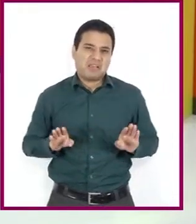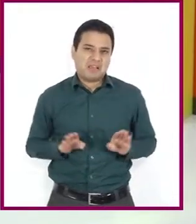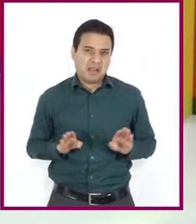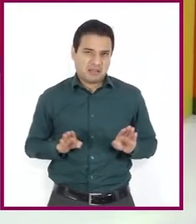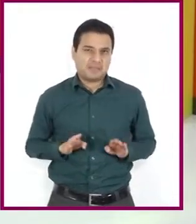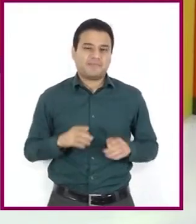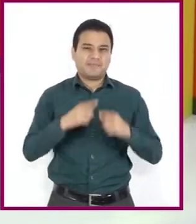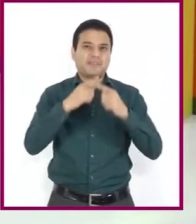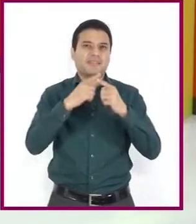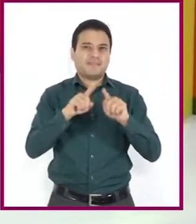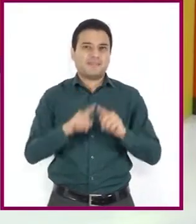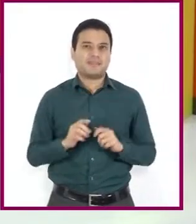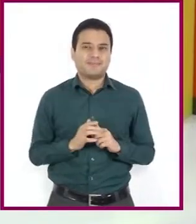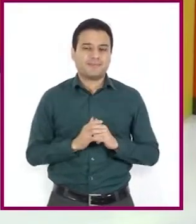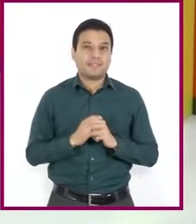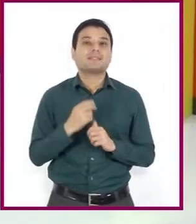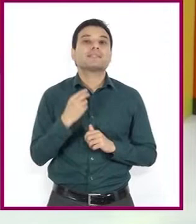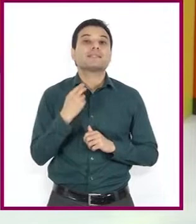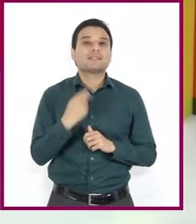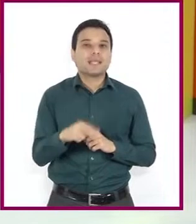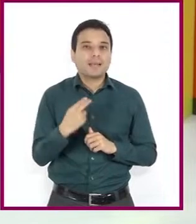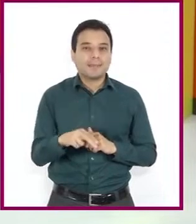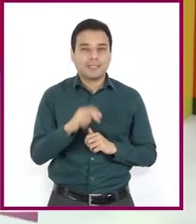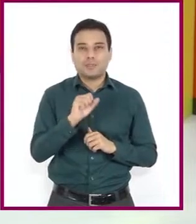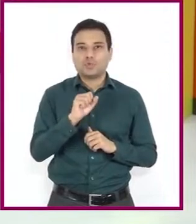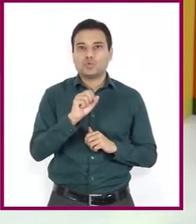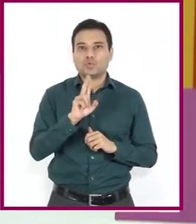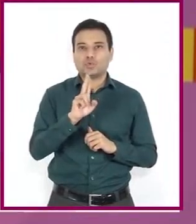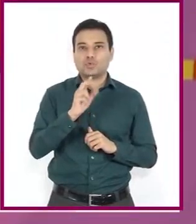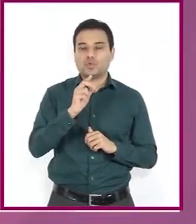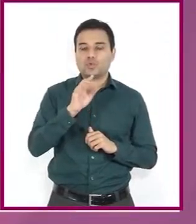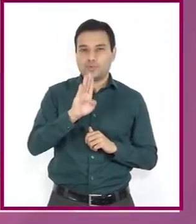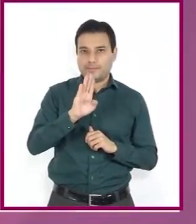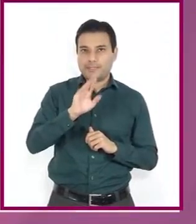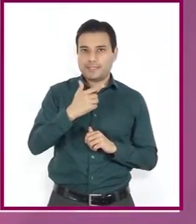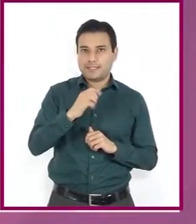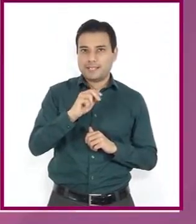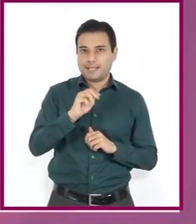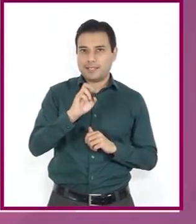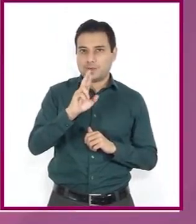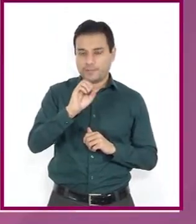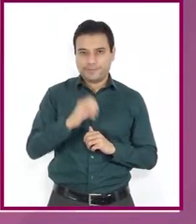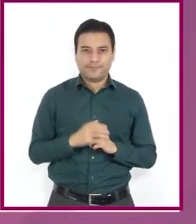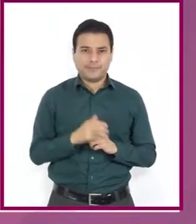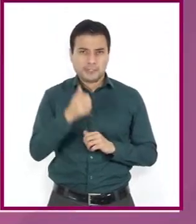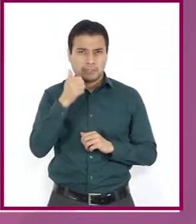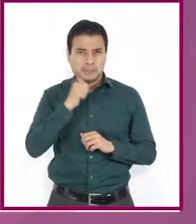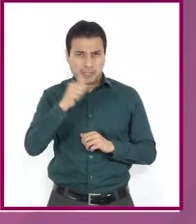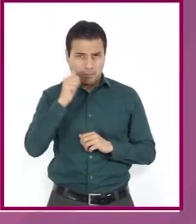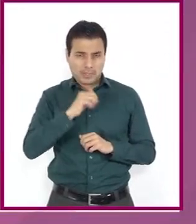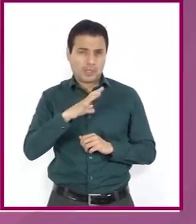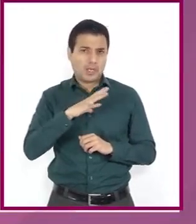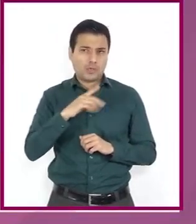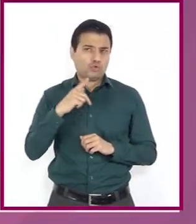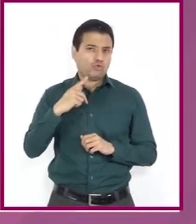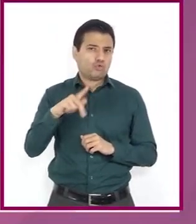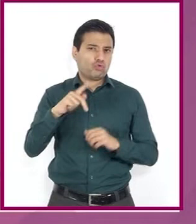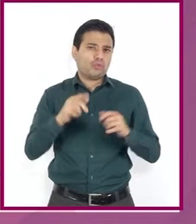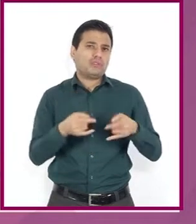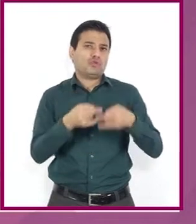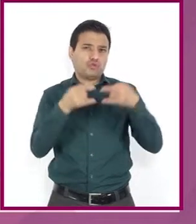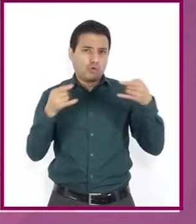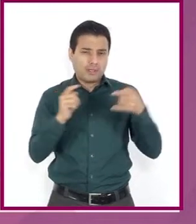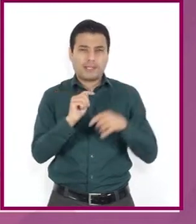que denominamos subgéneros narrativos. Todo subgénero presenta tramas y personajes con